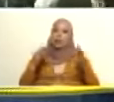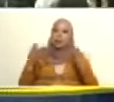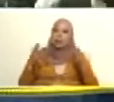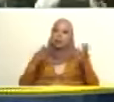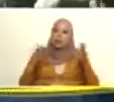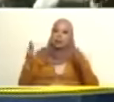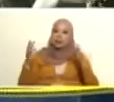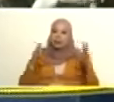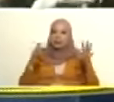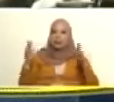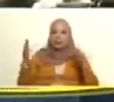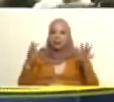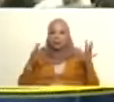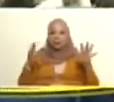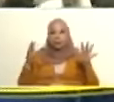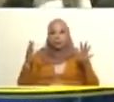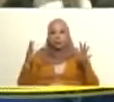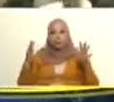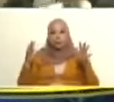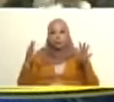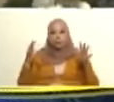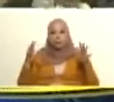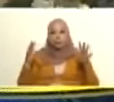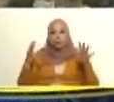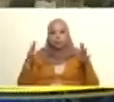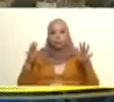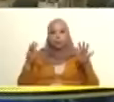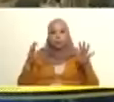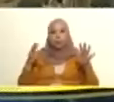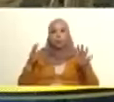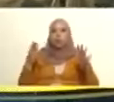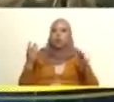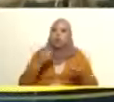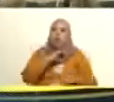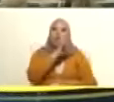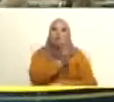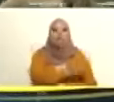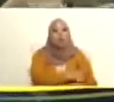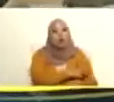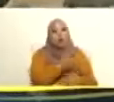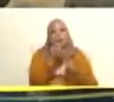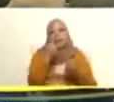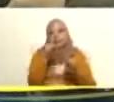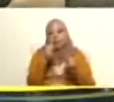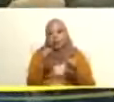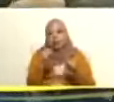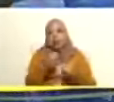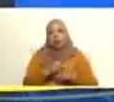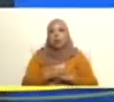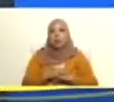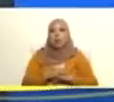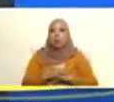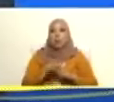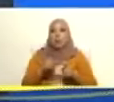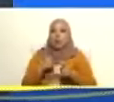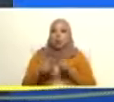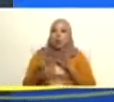Actívense con mucha fuerza. Bueno, aquí tengo entonces la